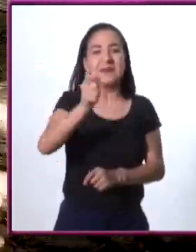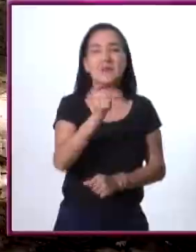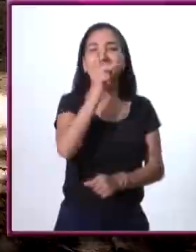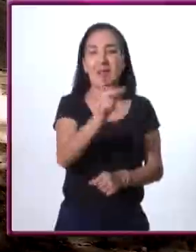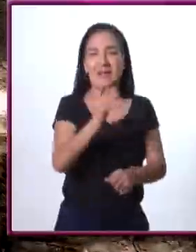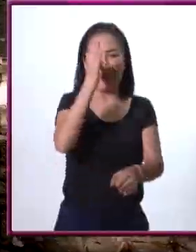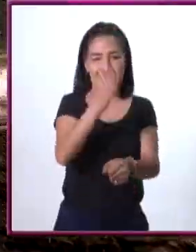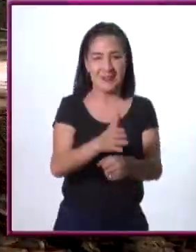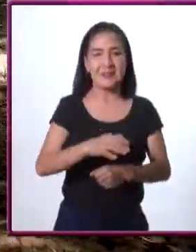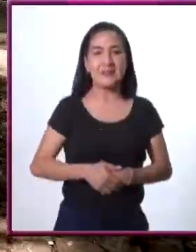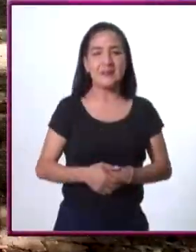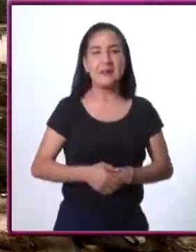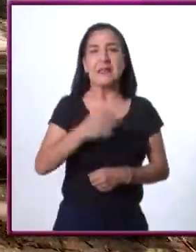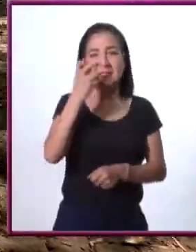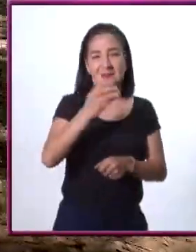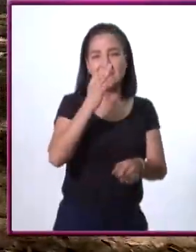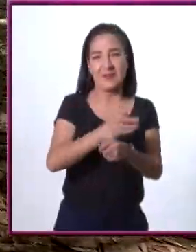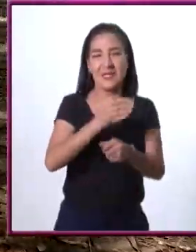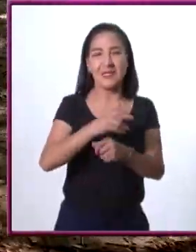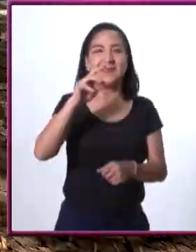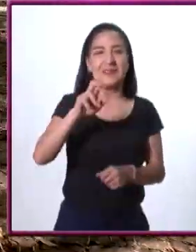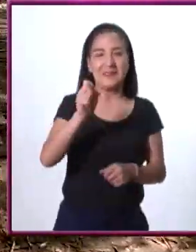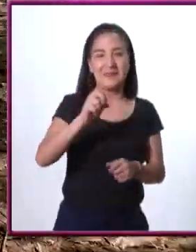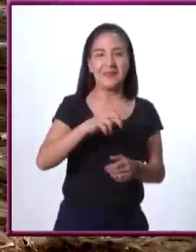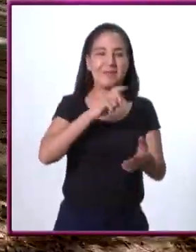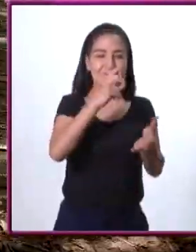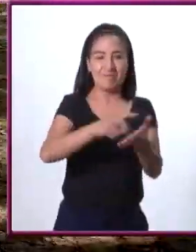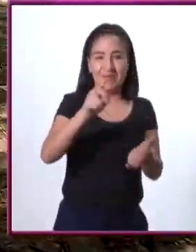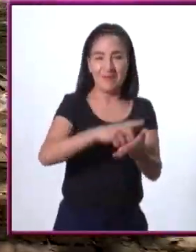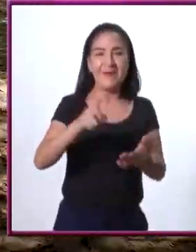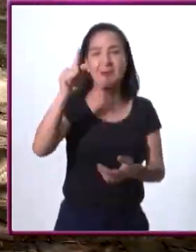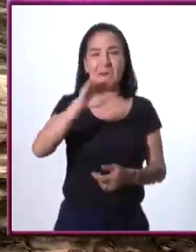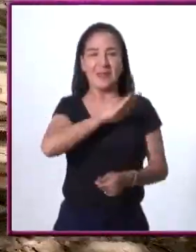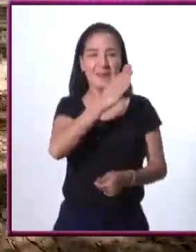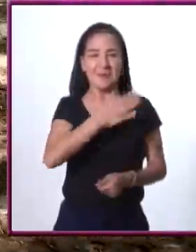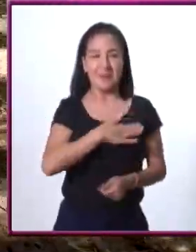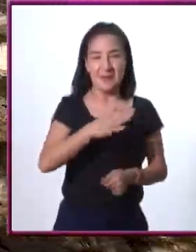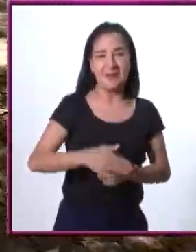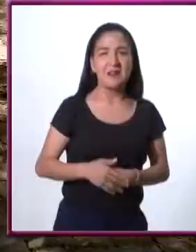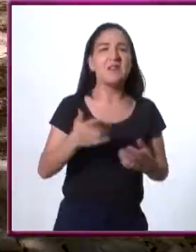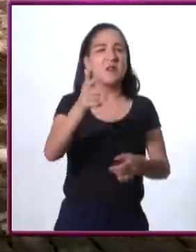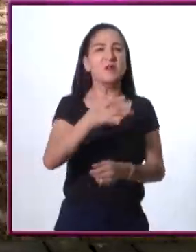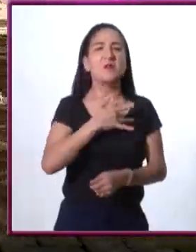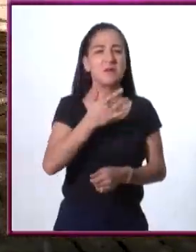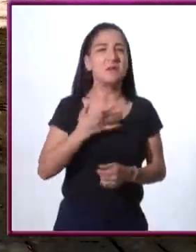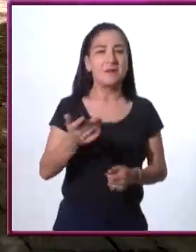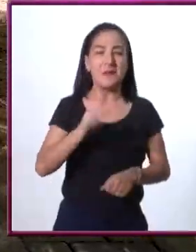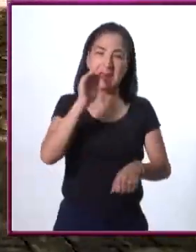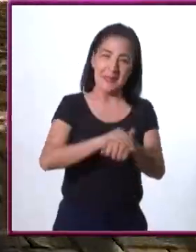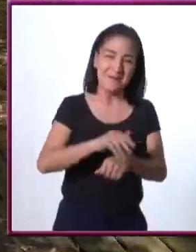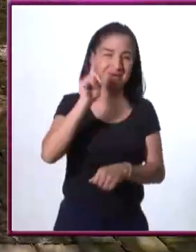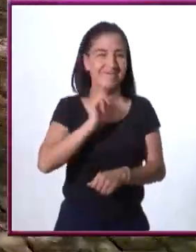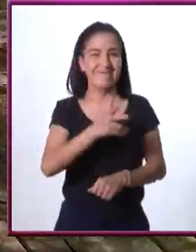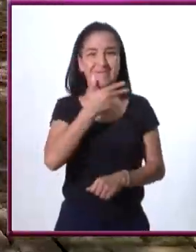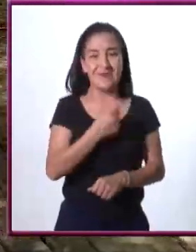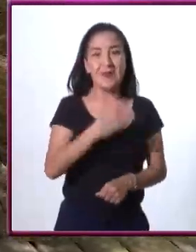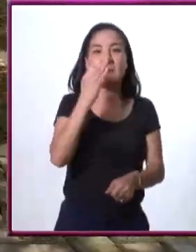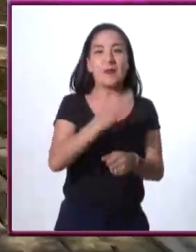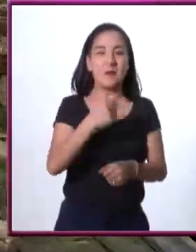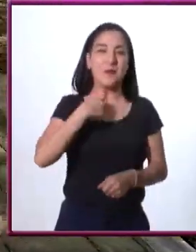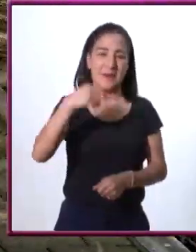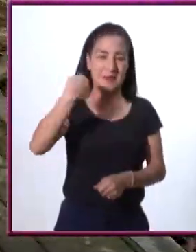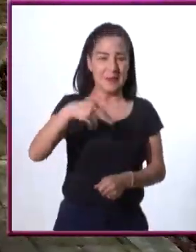palabra castigar. Así la define la Real Academia de la Lengua Española. ¿Qué les parece? Amigas, amigos, yo soy